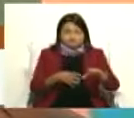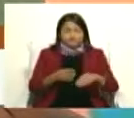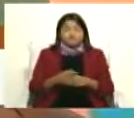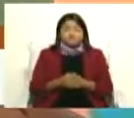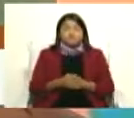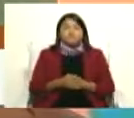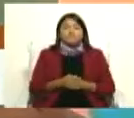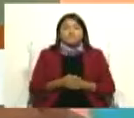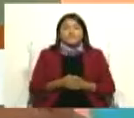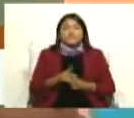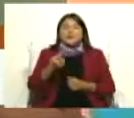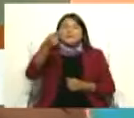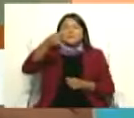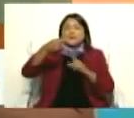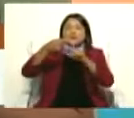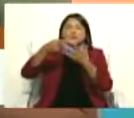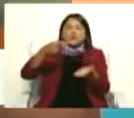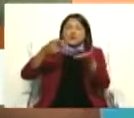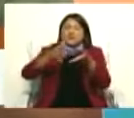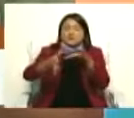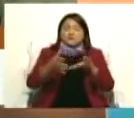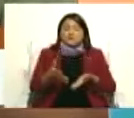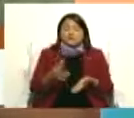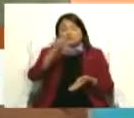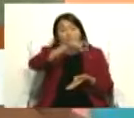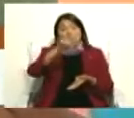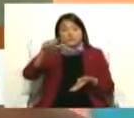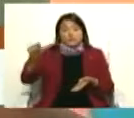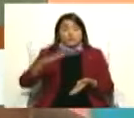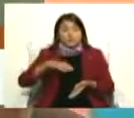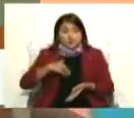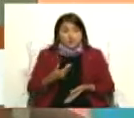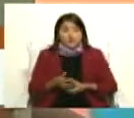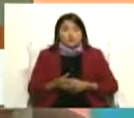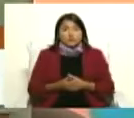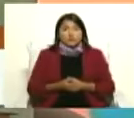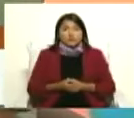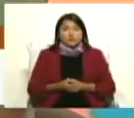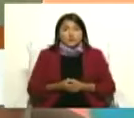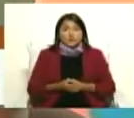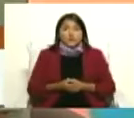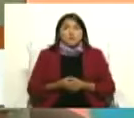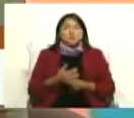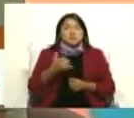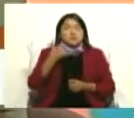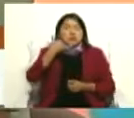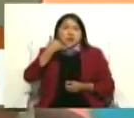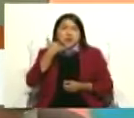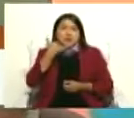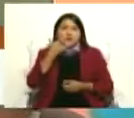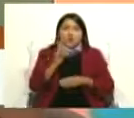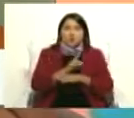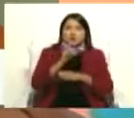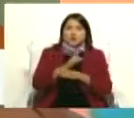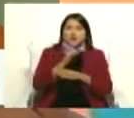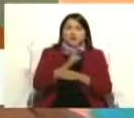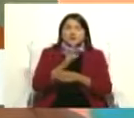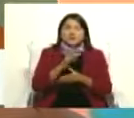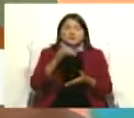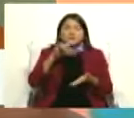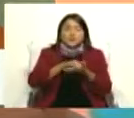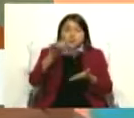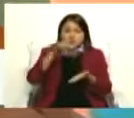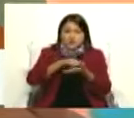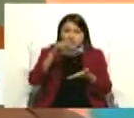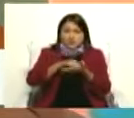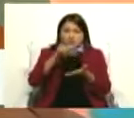los ciudadanos. Cada ciudadano podemos hacer historia. Cada ciudadano con su teléfono, con su grupo, de sus distintos grupos de